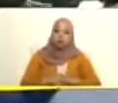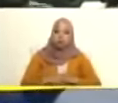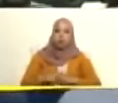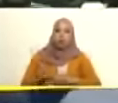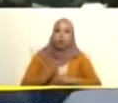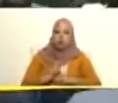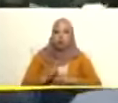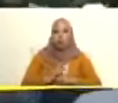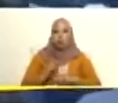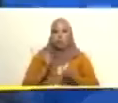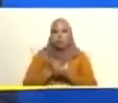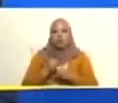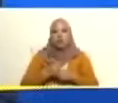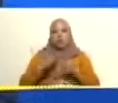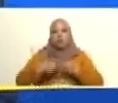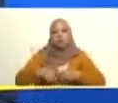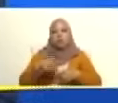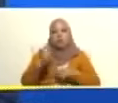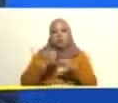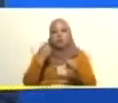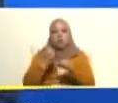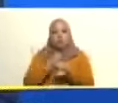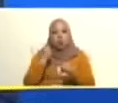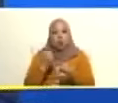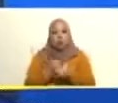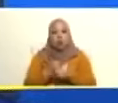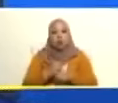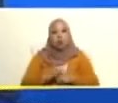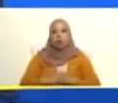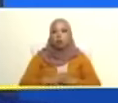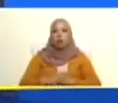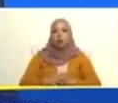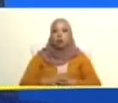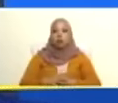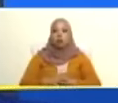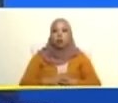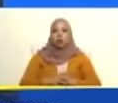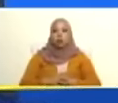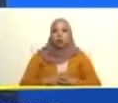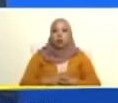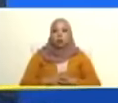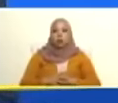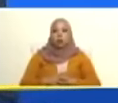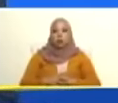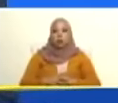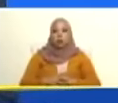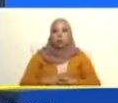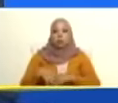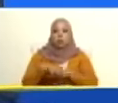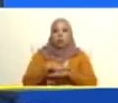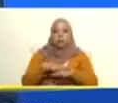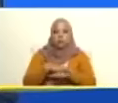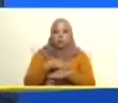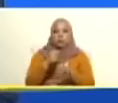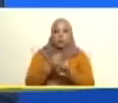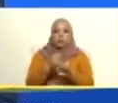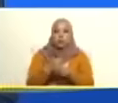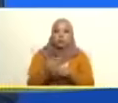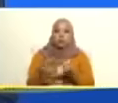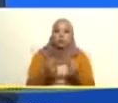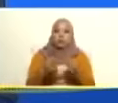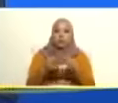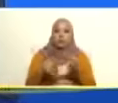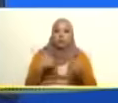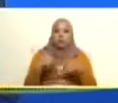relámpago, inspectoría por aquí, inspectorías por allá. ¿Ah? Ministro Ceballos, toda la